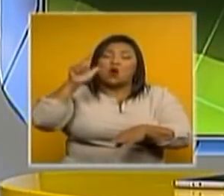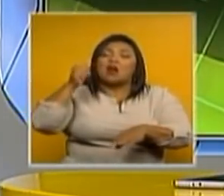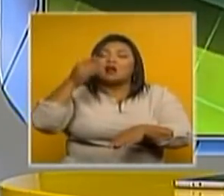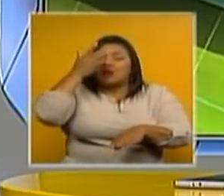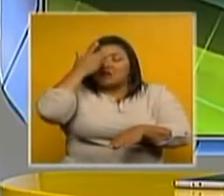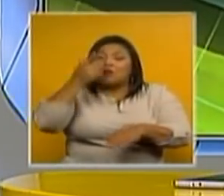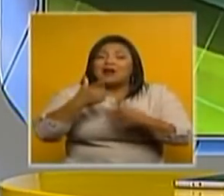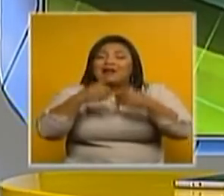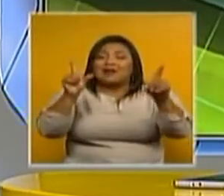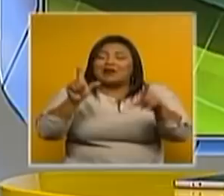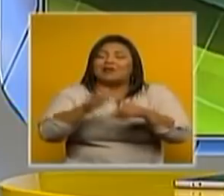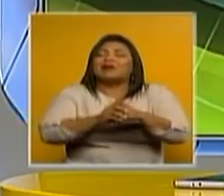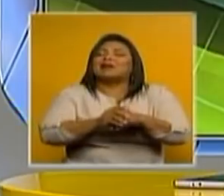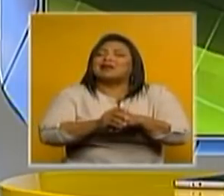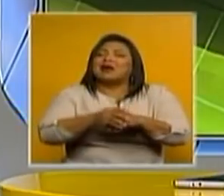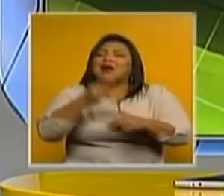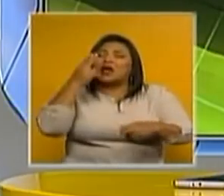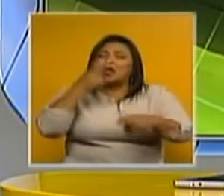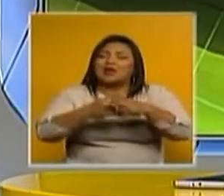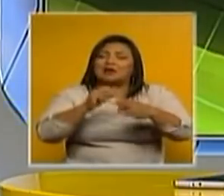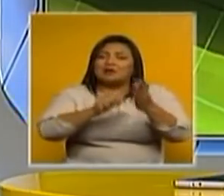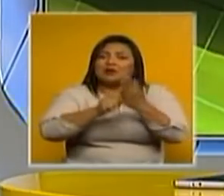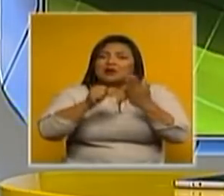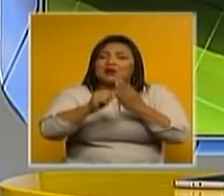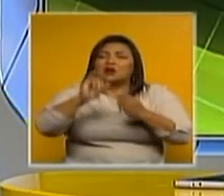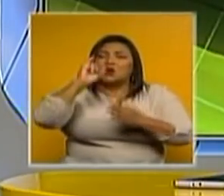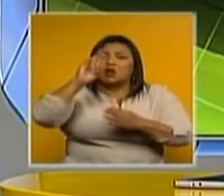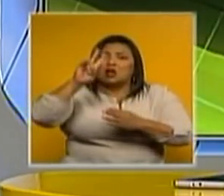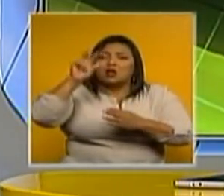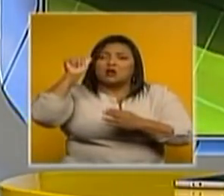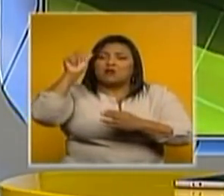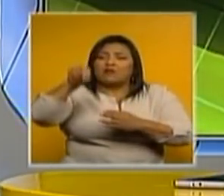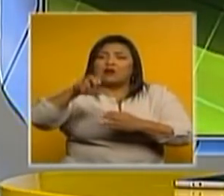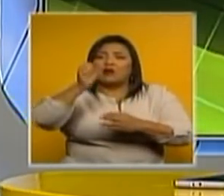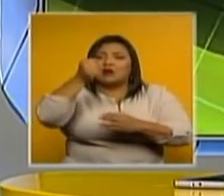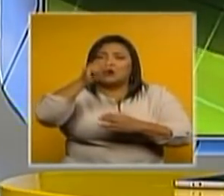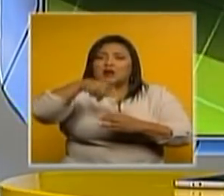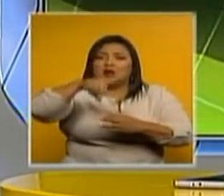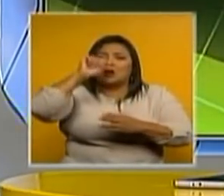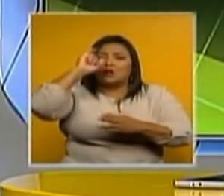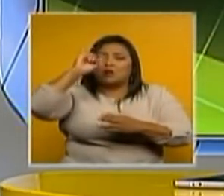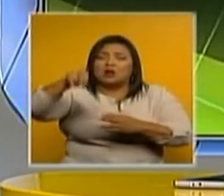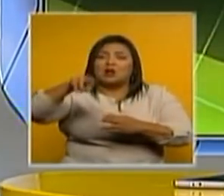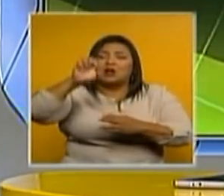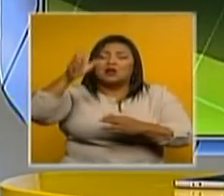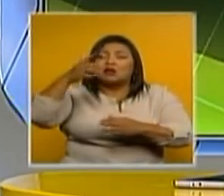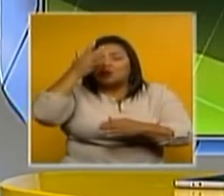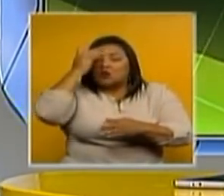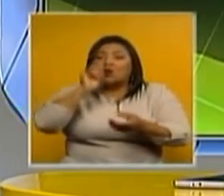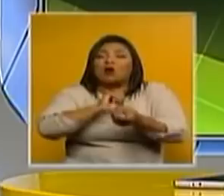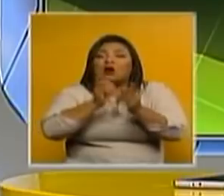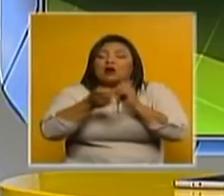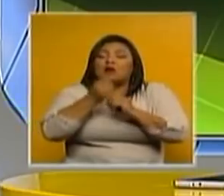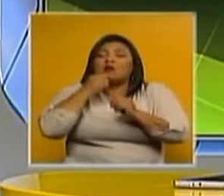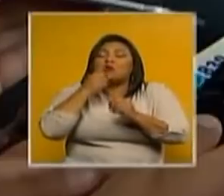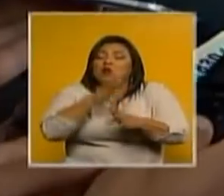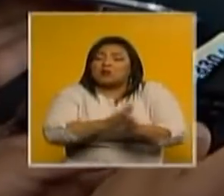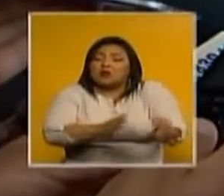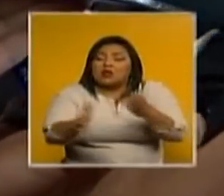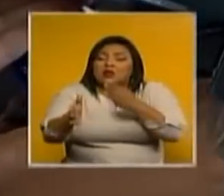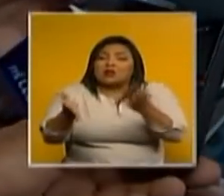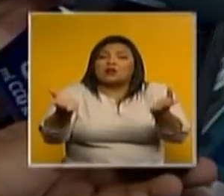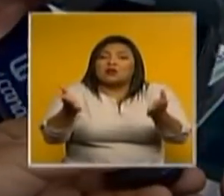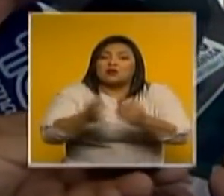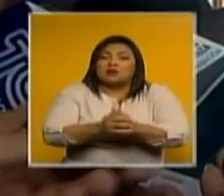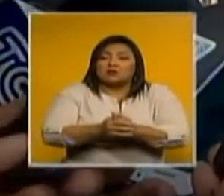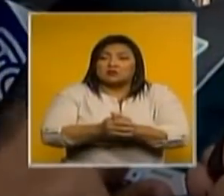libertad condicional al exministro Iván Espinel. Dijo que no tenía facultades para cambiar la prisión por medidas cautelares.